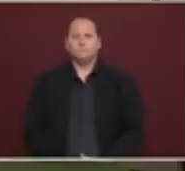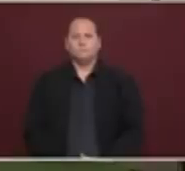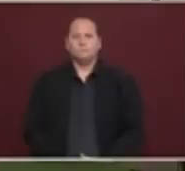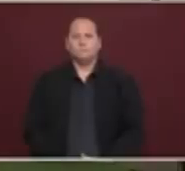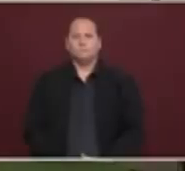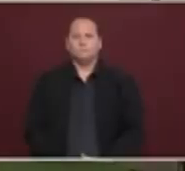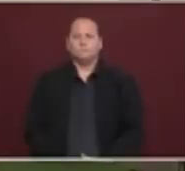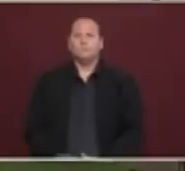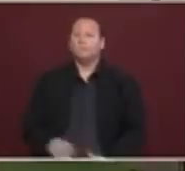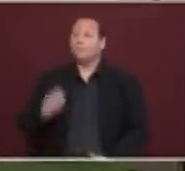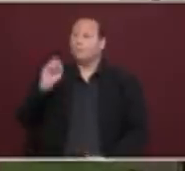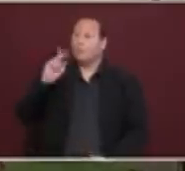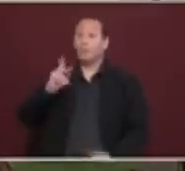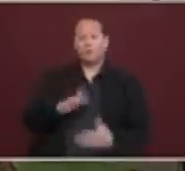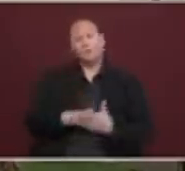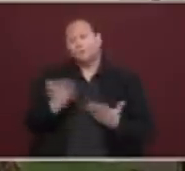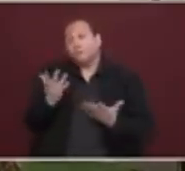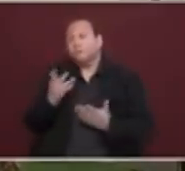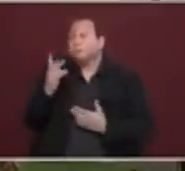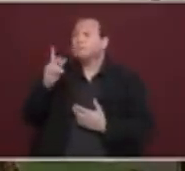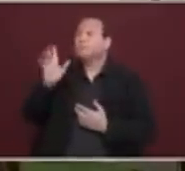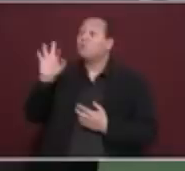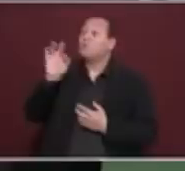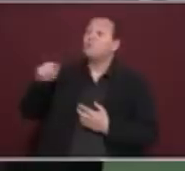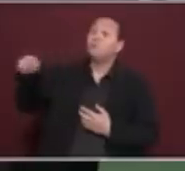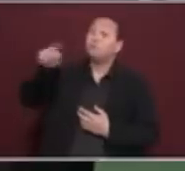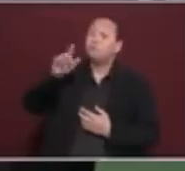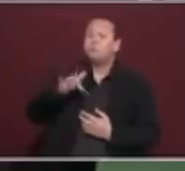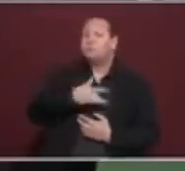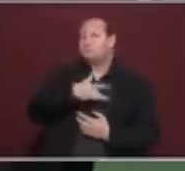bueno si les parece este